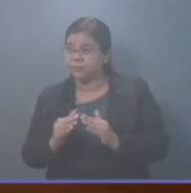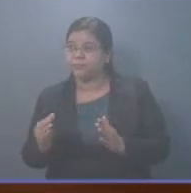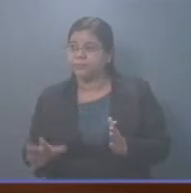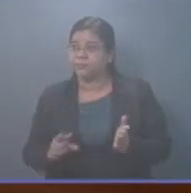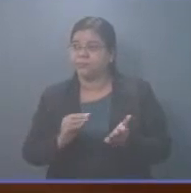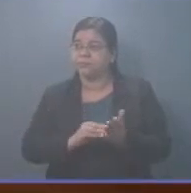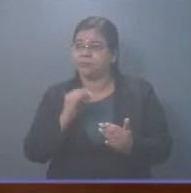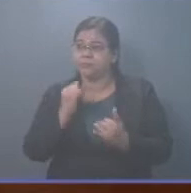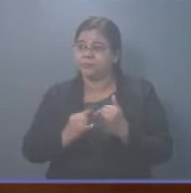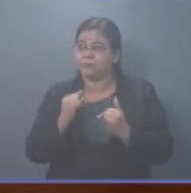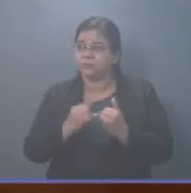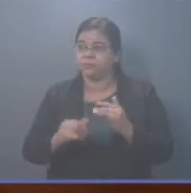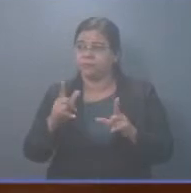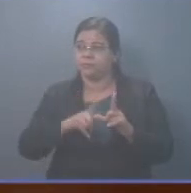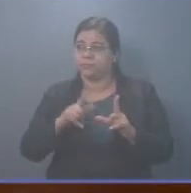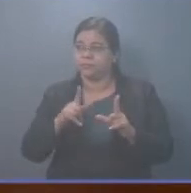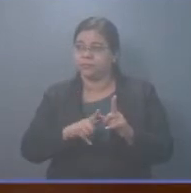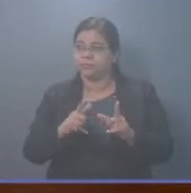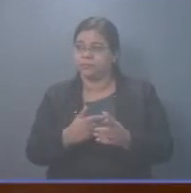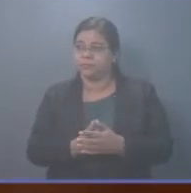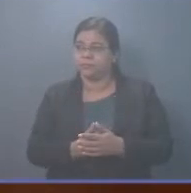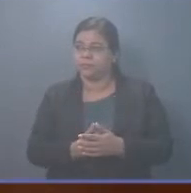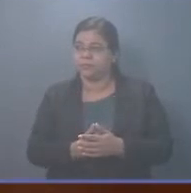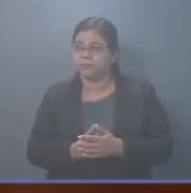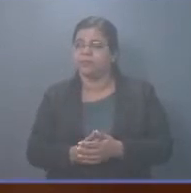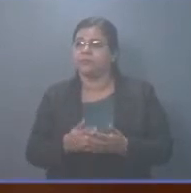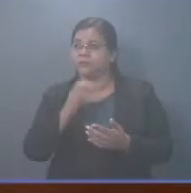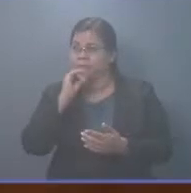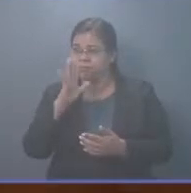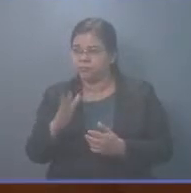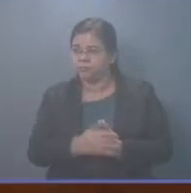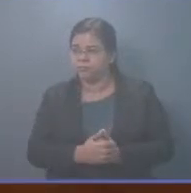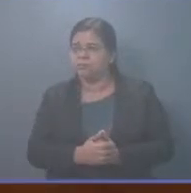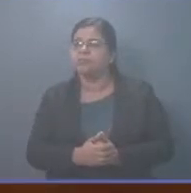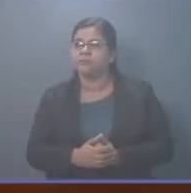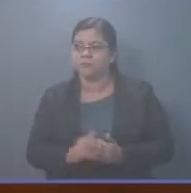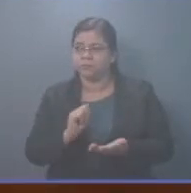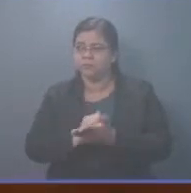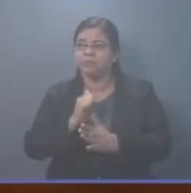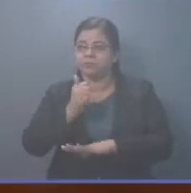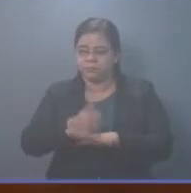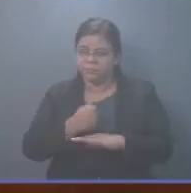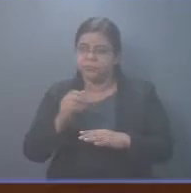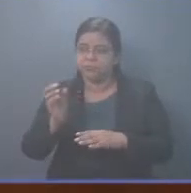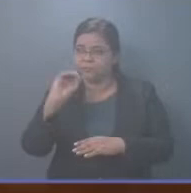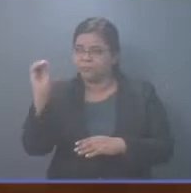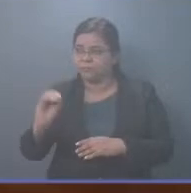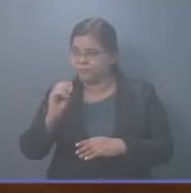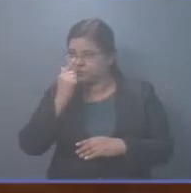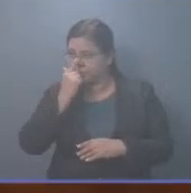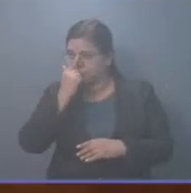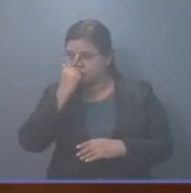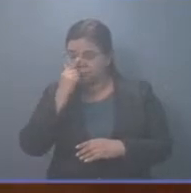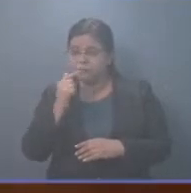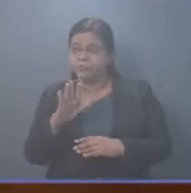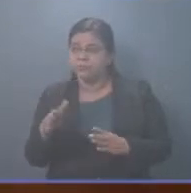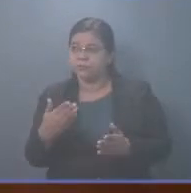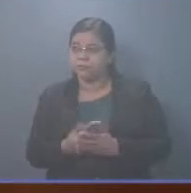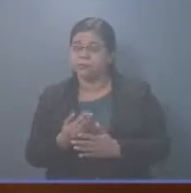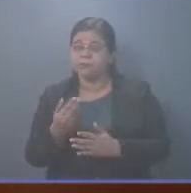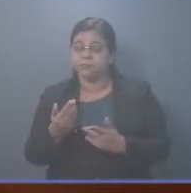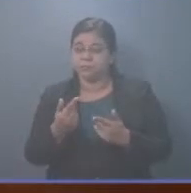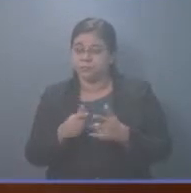parte final de dicho literal, que dice, incluyendo el establecimiento de un porcentaje específico de asientos para